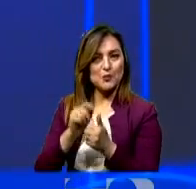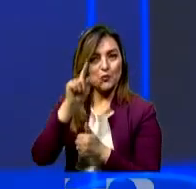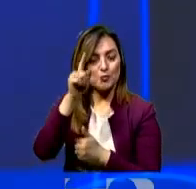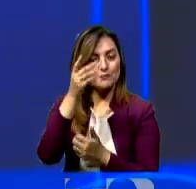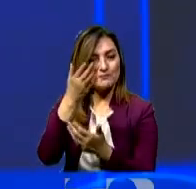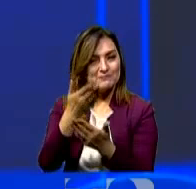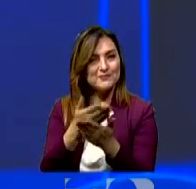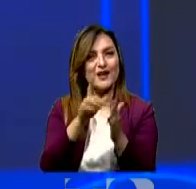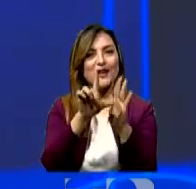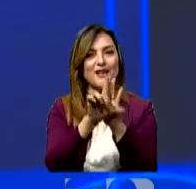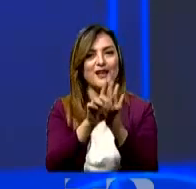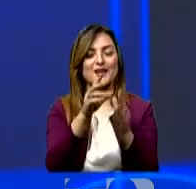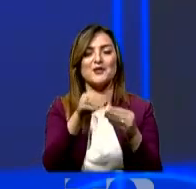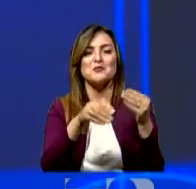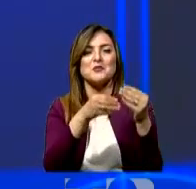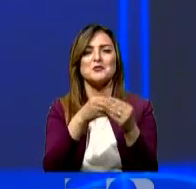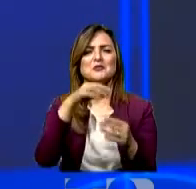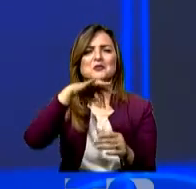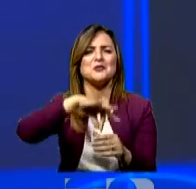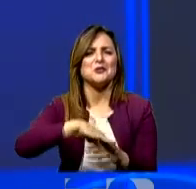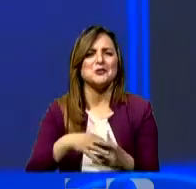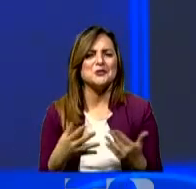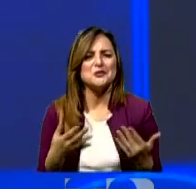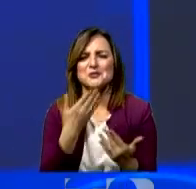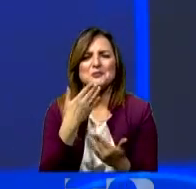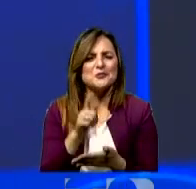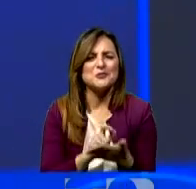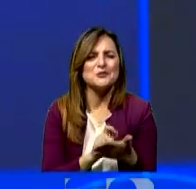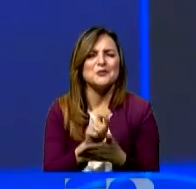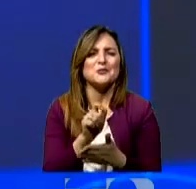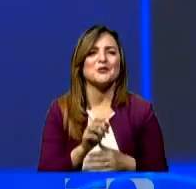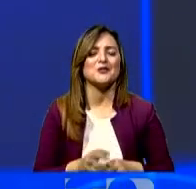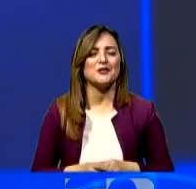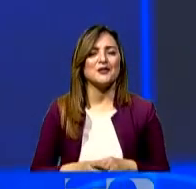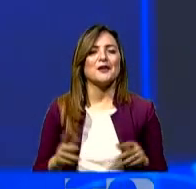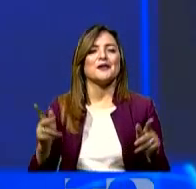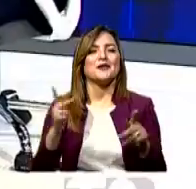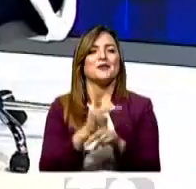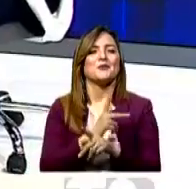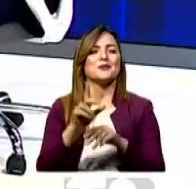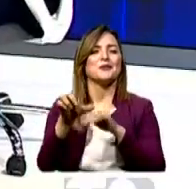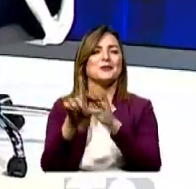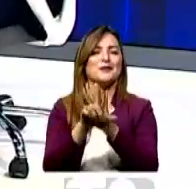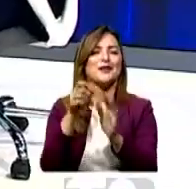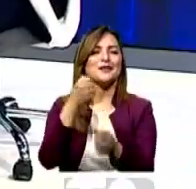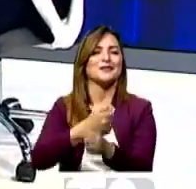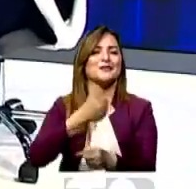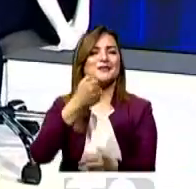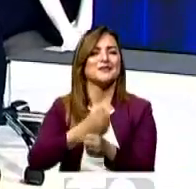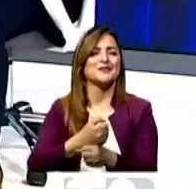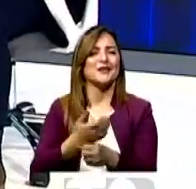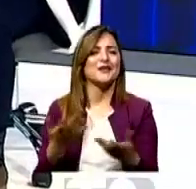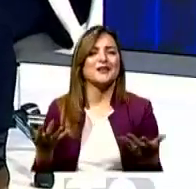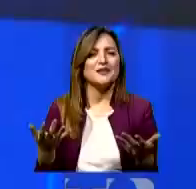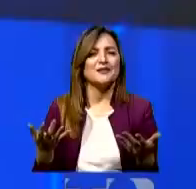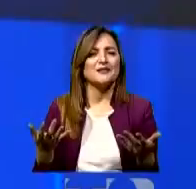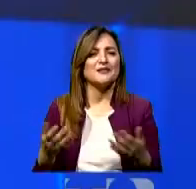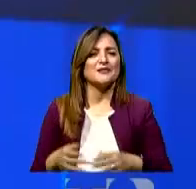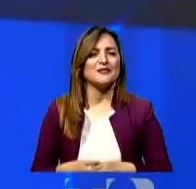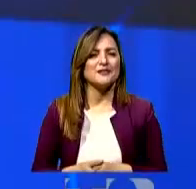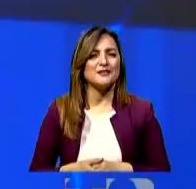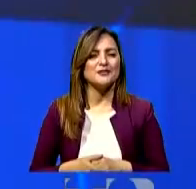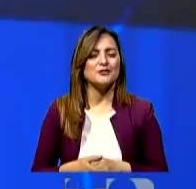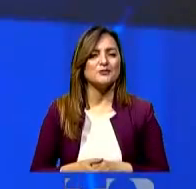presente ley de inversiones con qué votos la van a sacar y peor de todo y lo peor de todo la ley la letra la ley laboral que tiene que venir